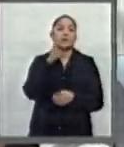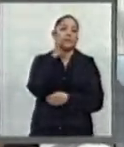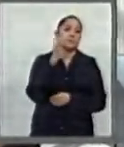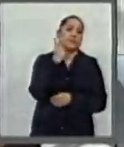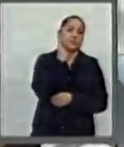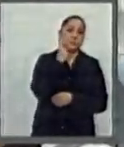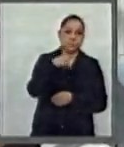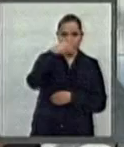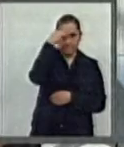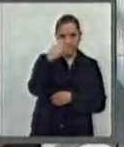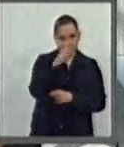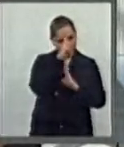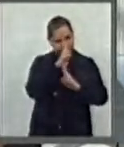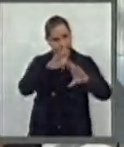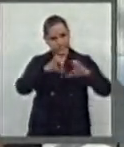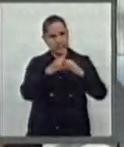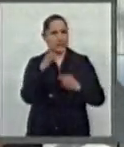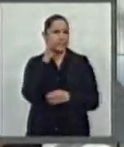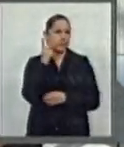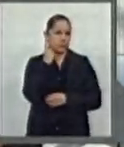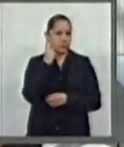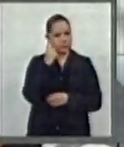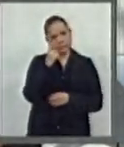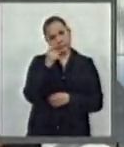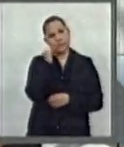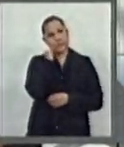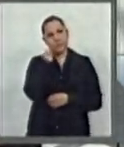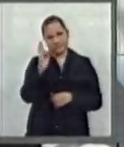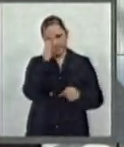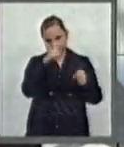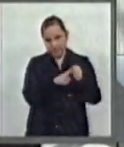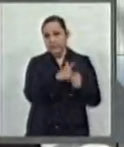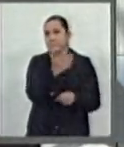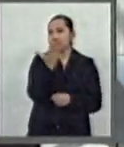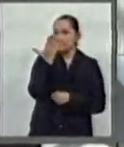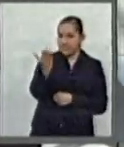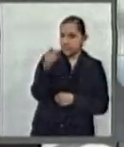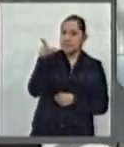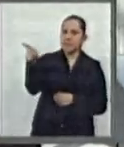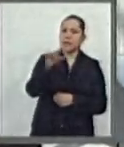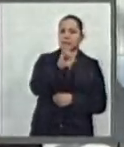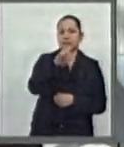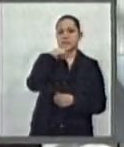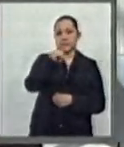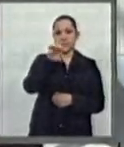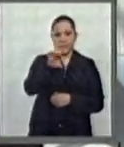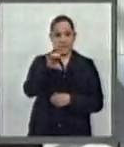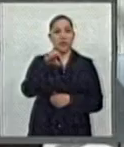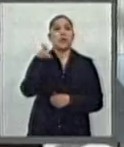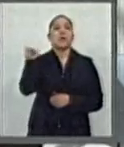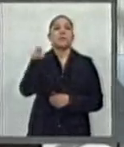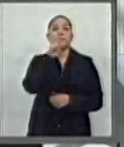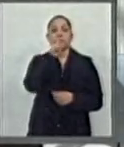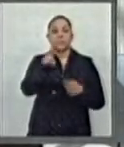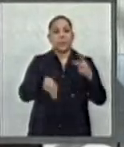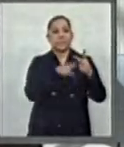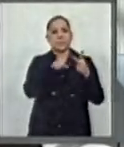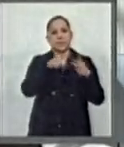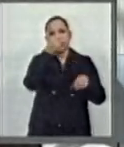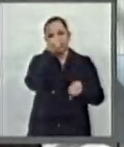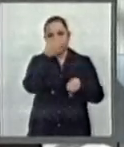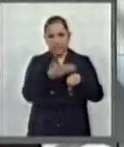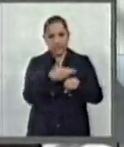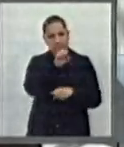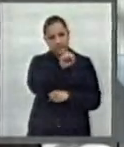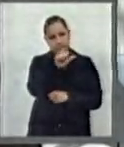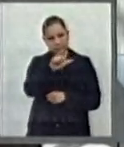Unión exhorta respetuosamente al Instituto Nacional Electoral, al Servicio de Administración Tributaria,